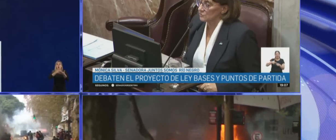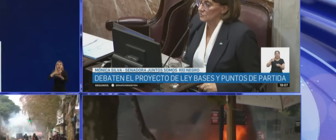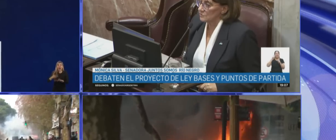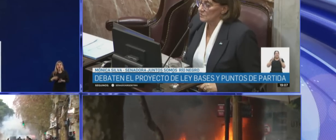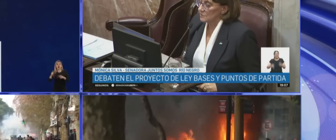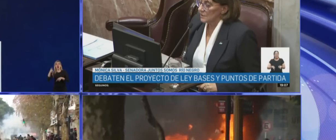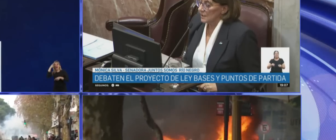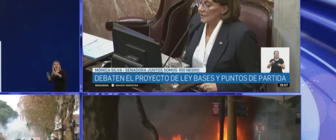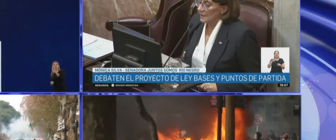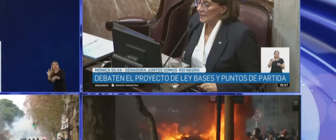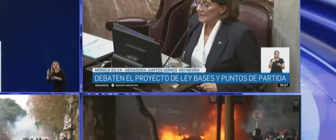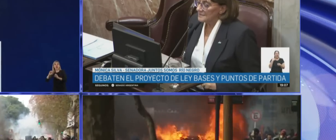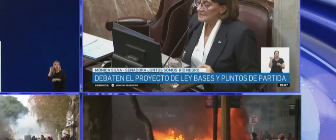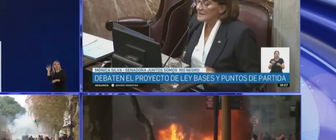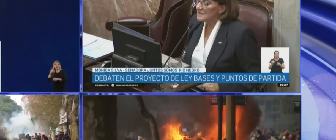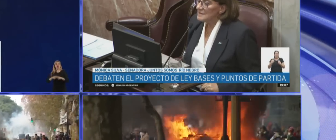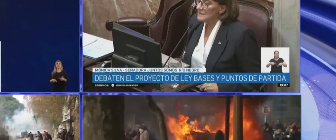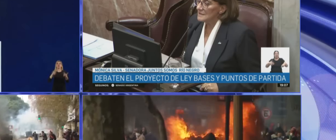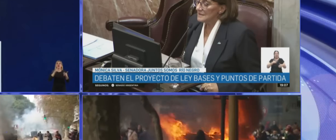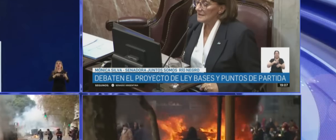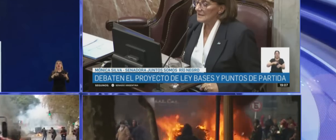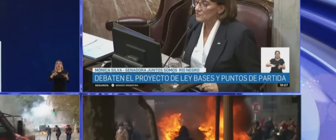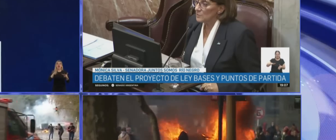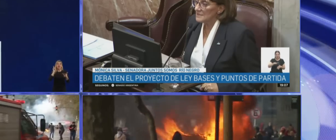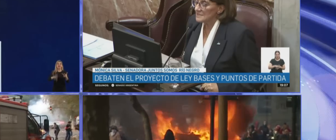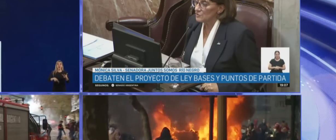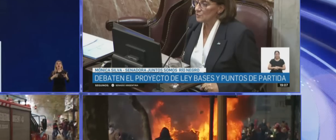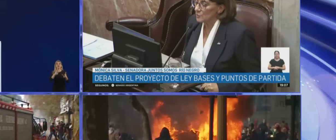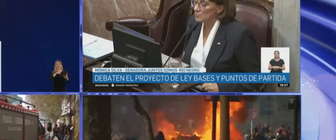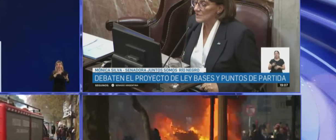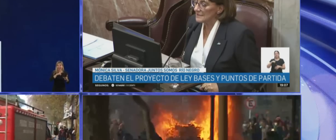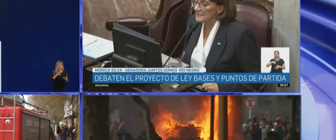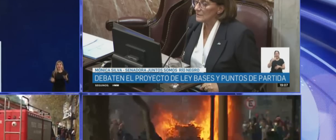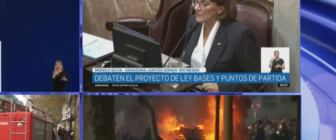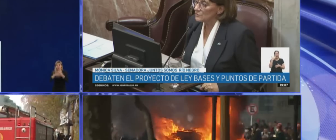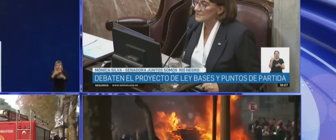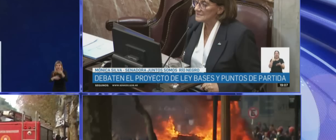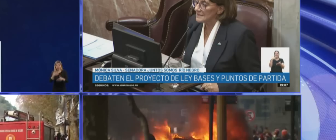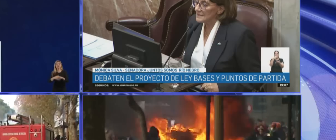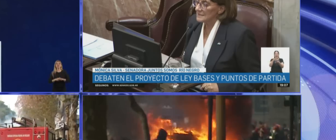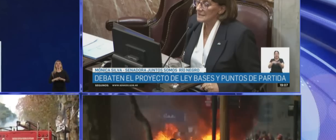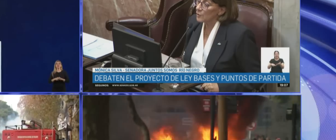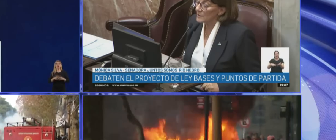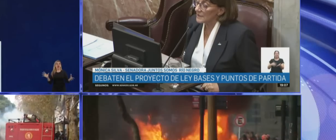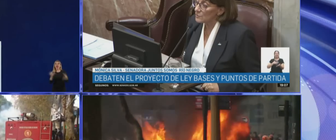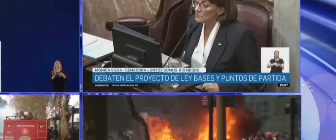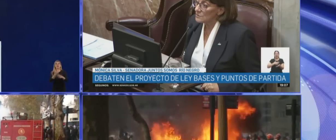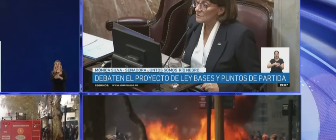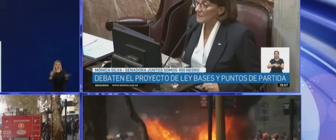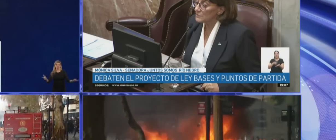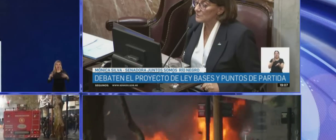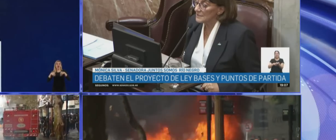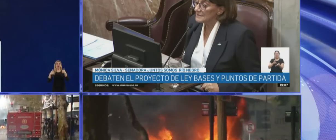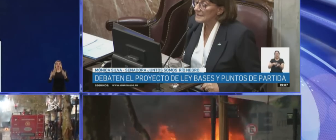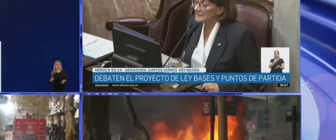innovación. Son incompatibles la distribución dirigida con la generación de riqueza. Y en el fondo, son incompatibles un Estado grande